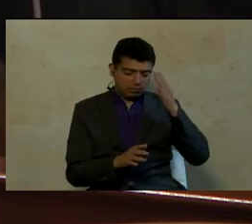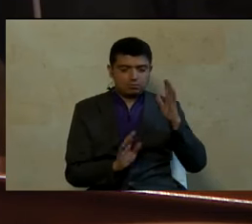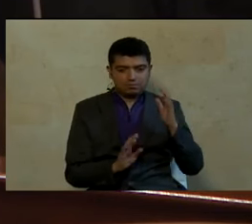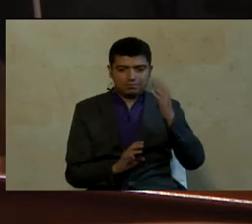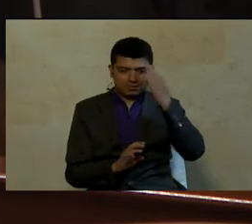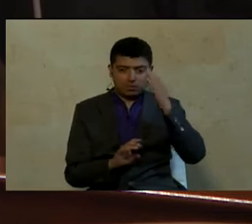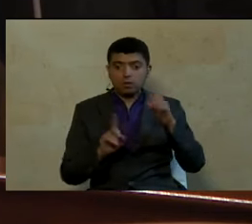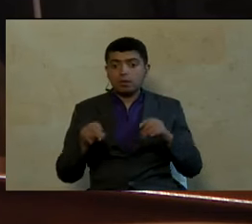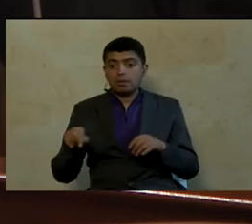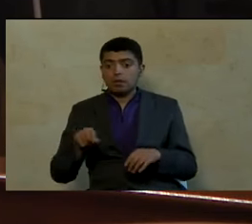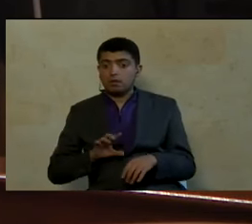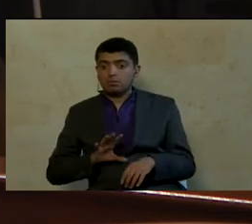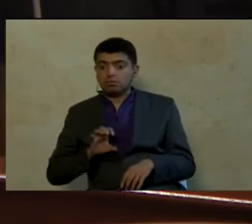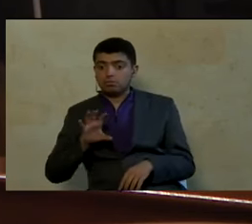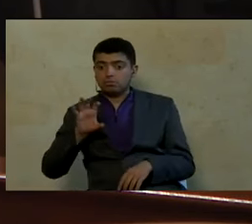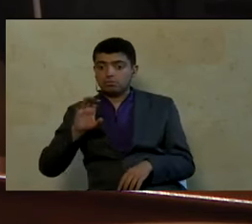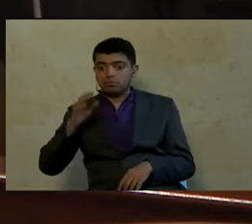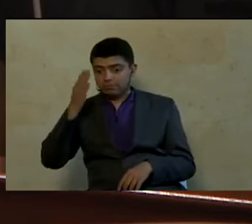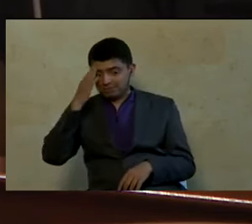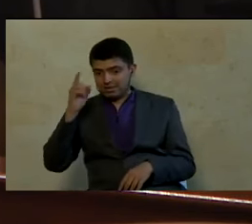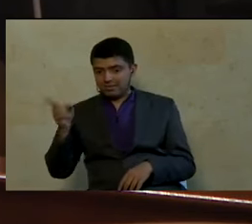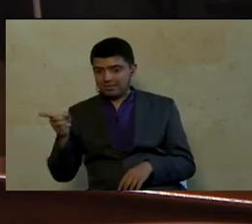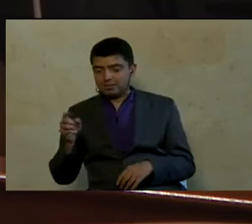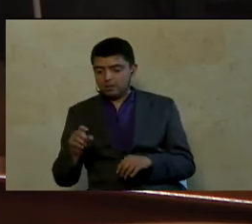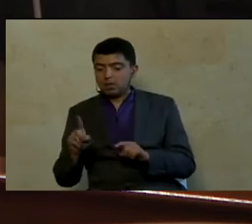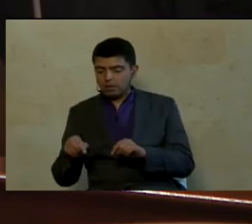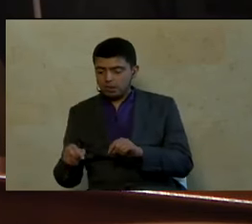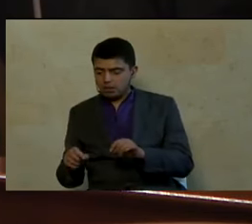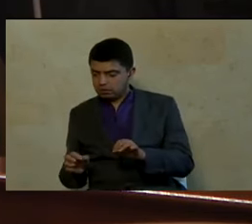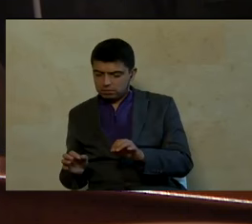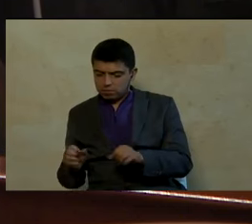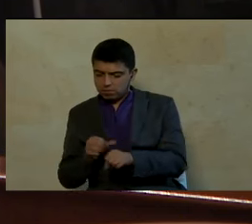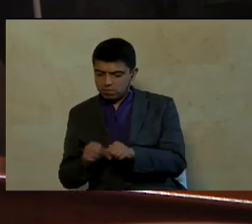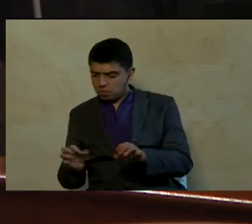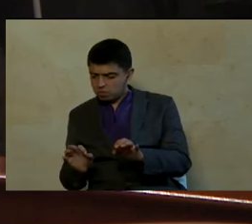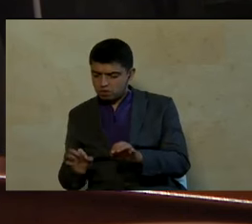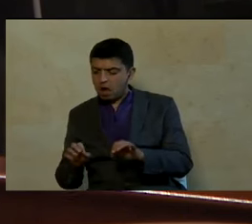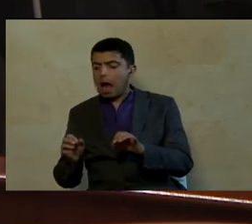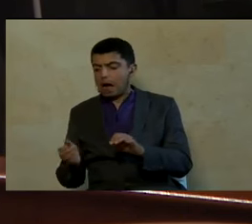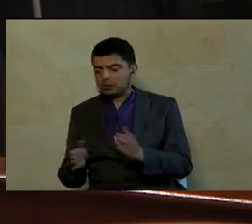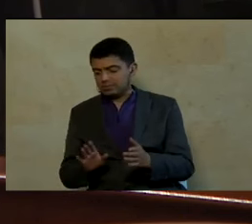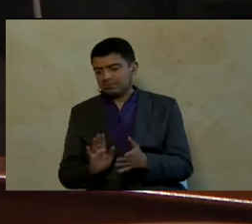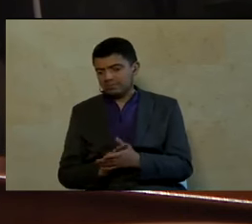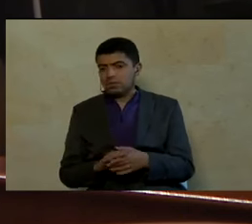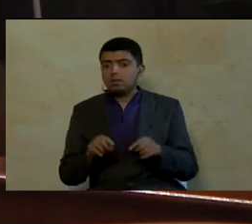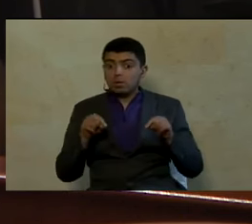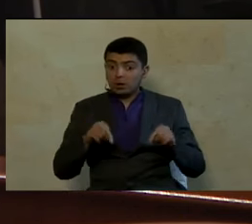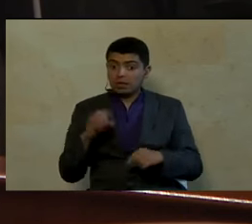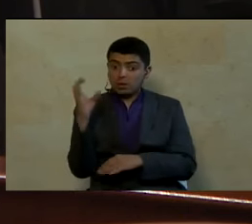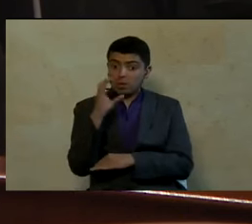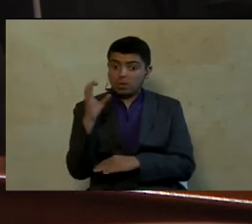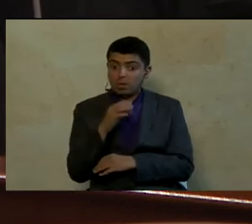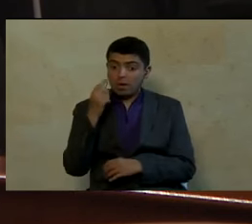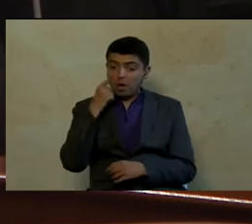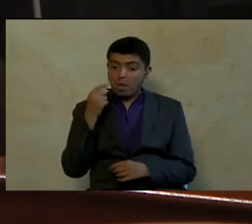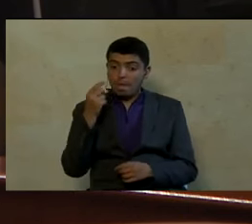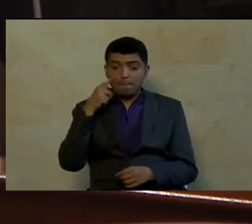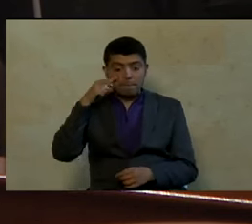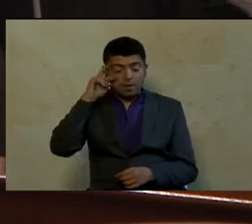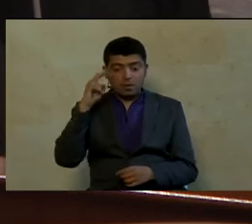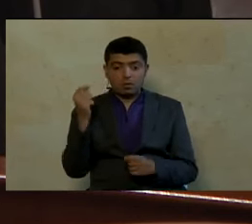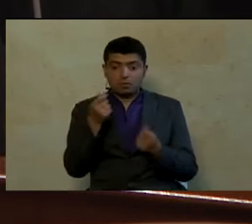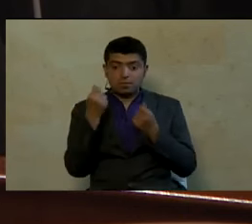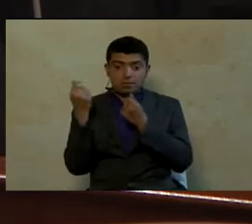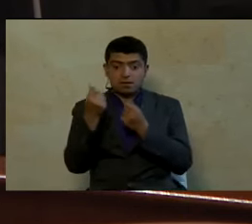país hay un negocio porque van y hacer un cursito expr de cirugía plástica Por lo general en Brasil